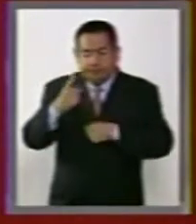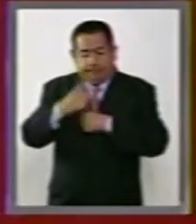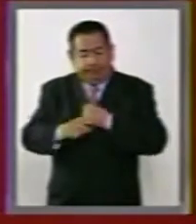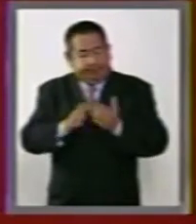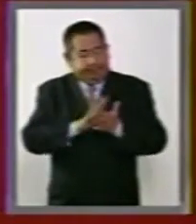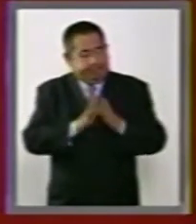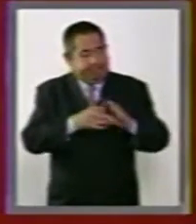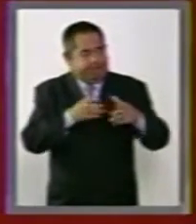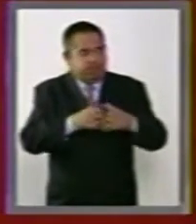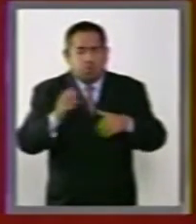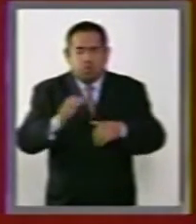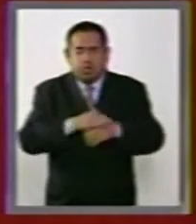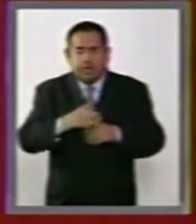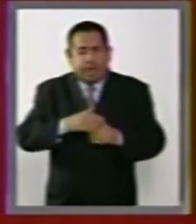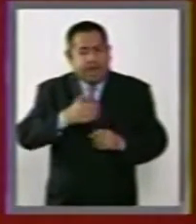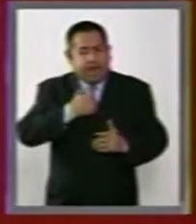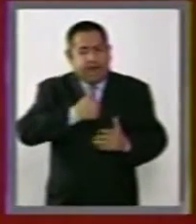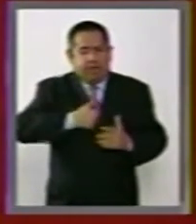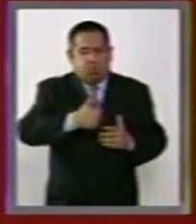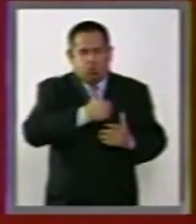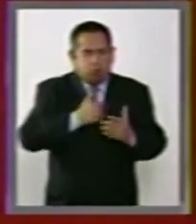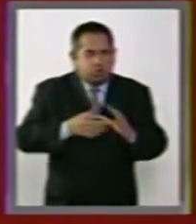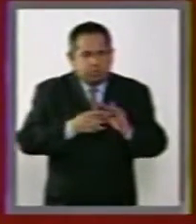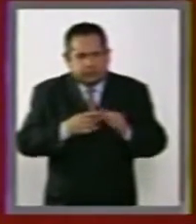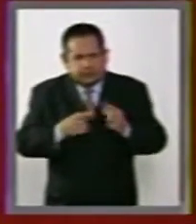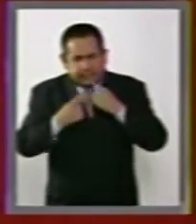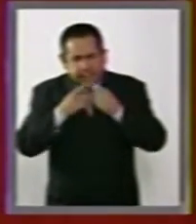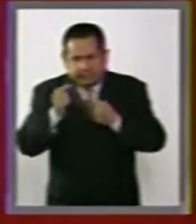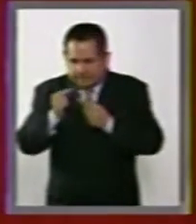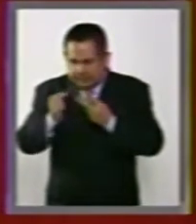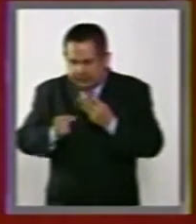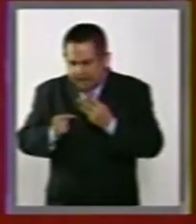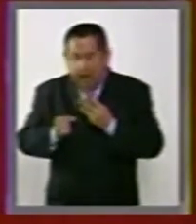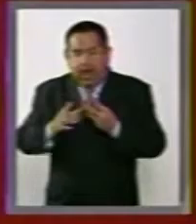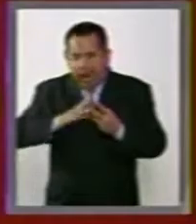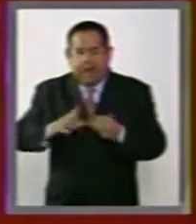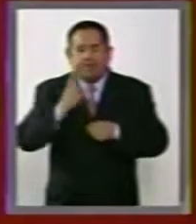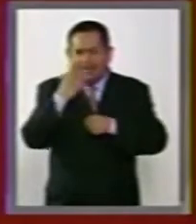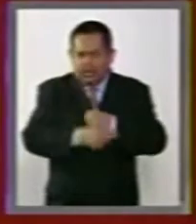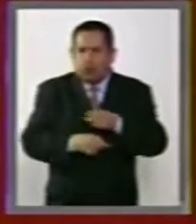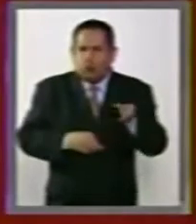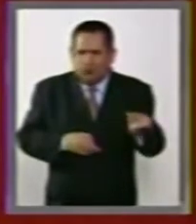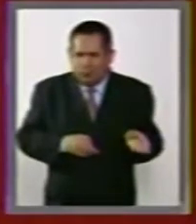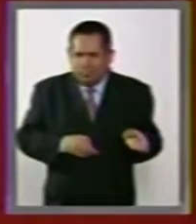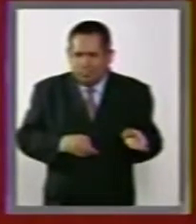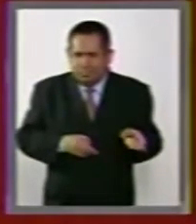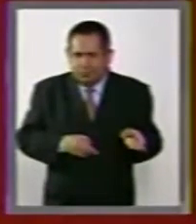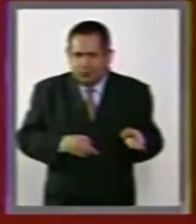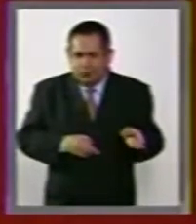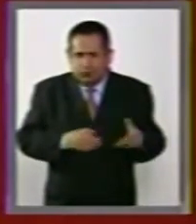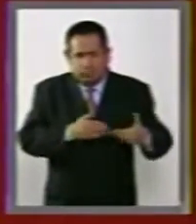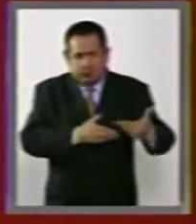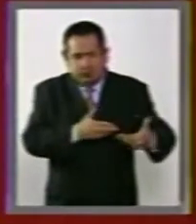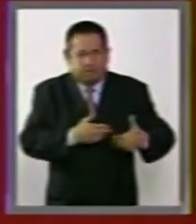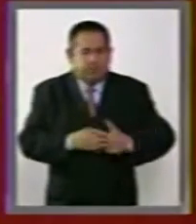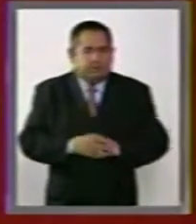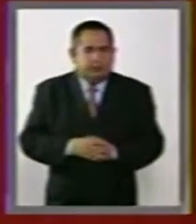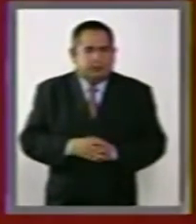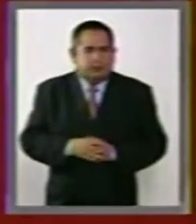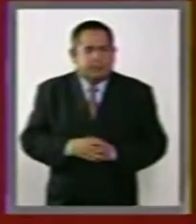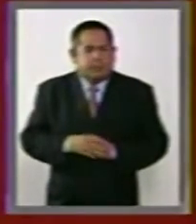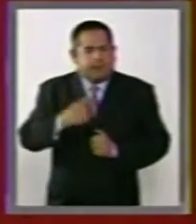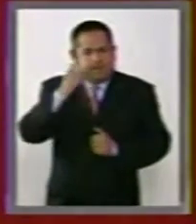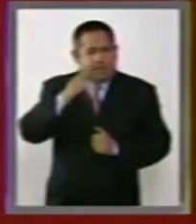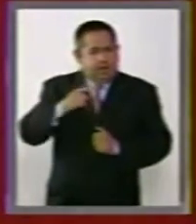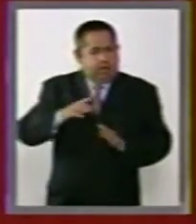delito porque cada uno de estos elementos es condición necesaria para que pueda darse el siguiente. Para